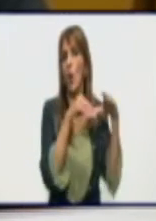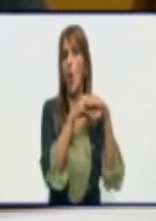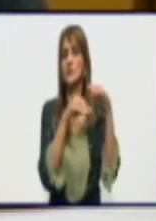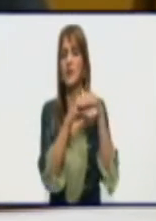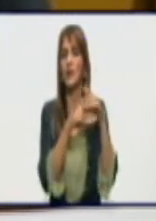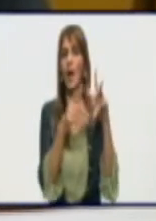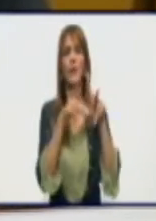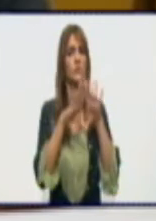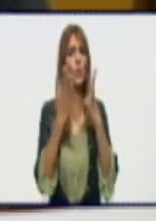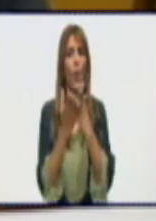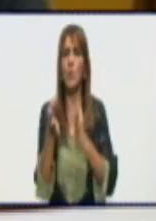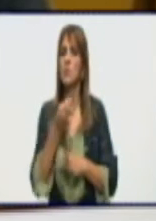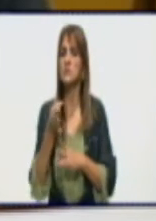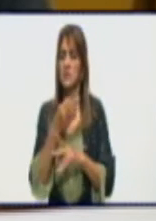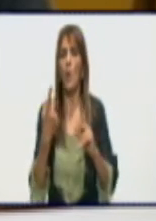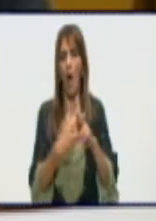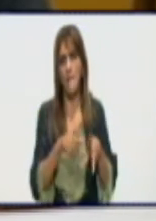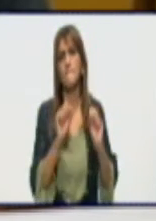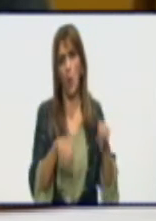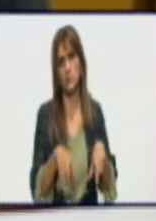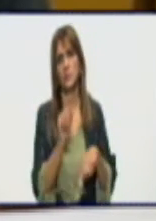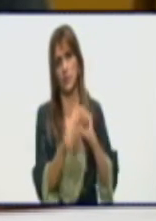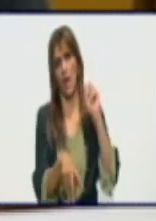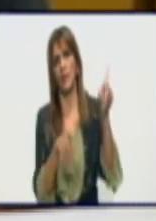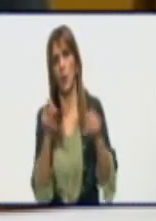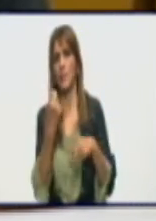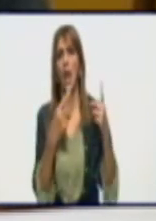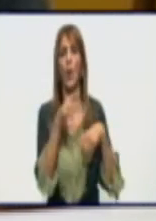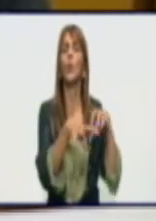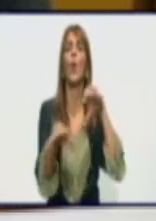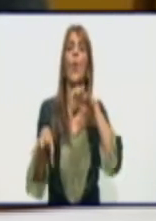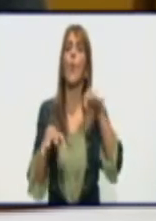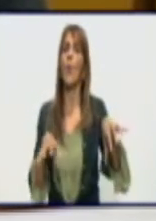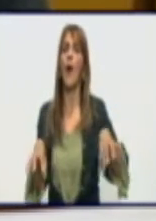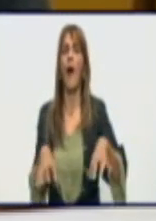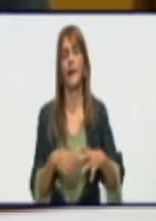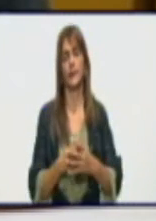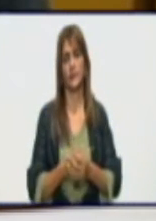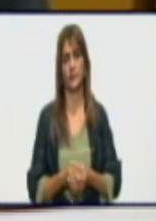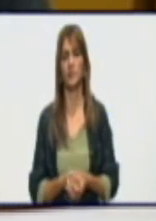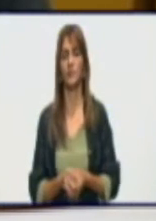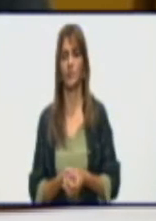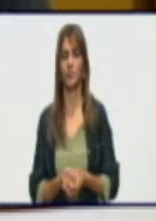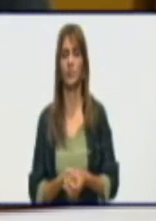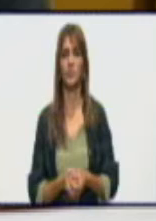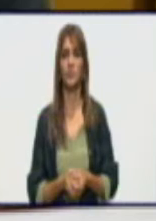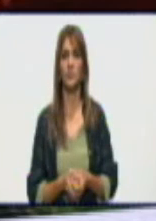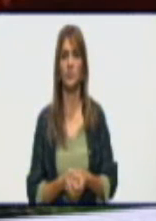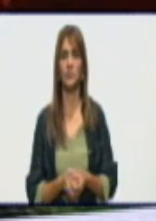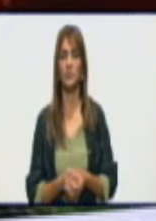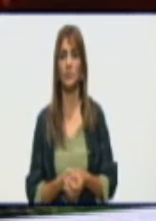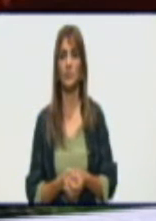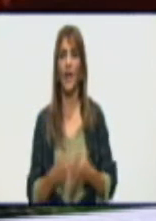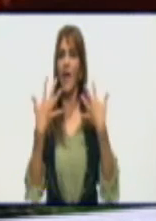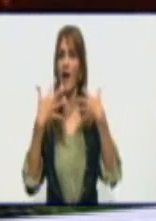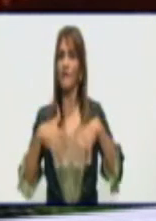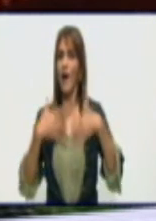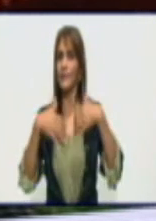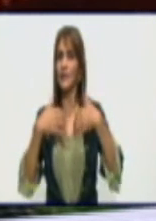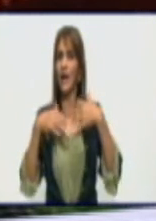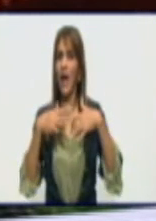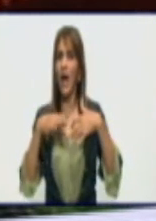hay posibilidades de comprar conserva y no necesariamente venir a Bayamo. Esta fábrica, pero la fábrica de prú que está a la salida de Las